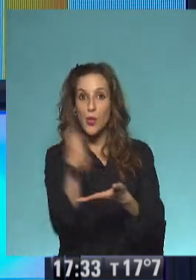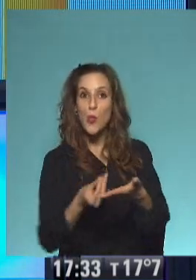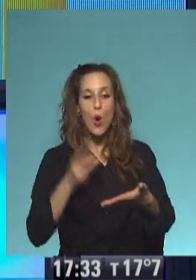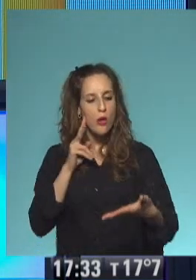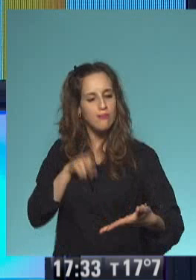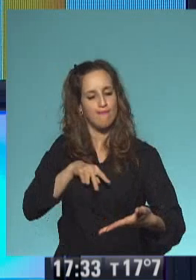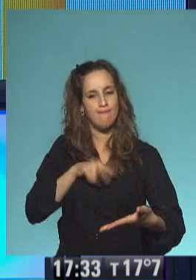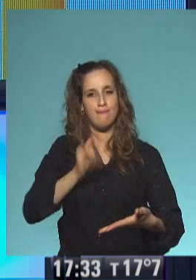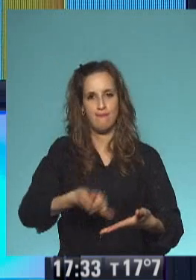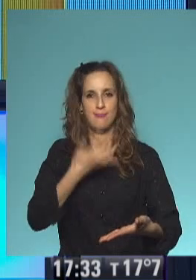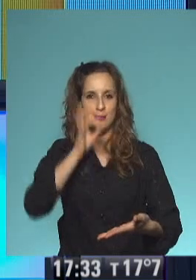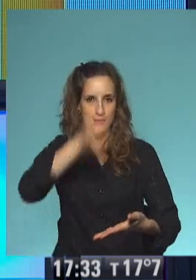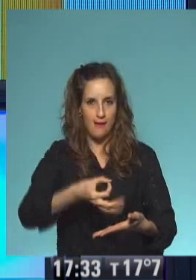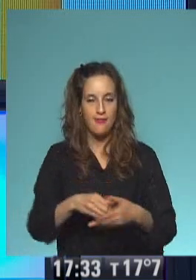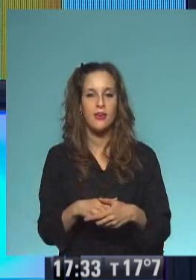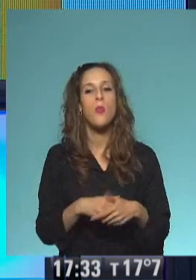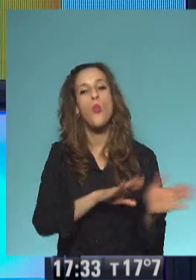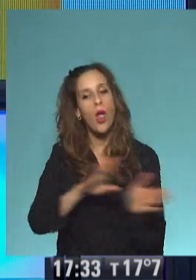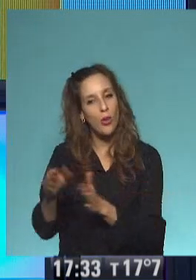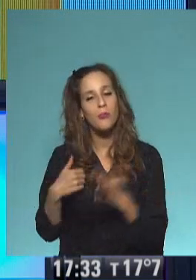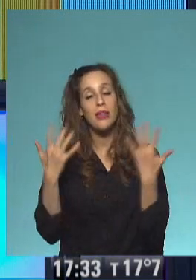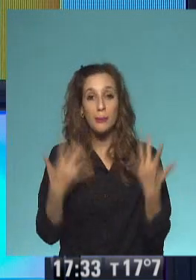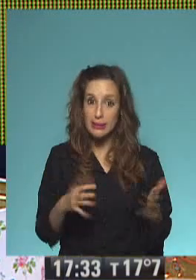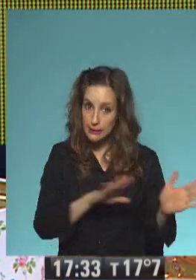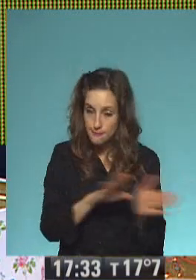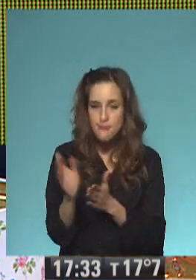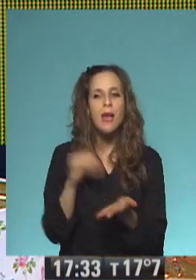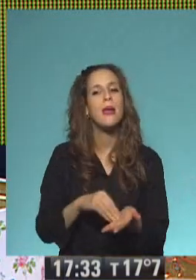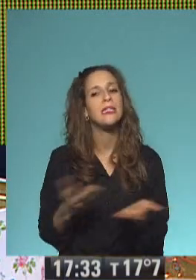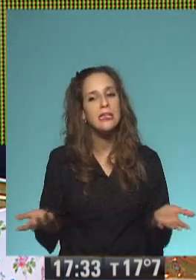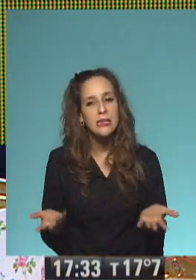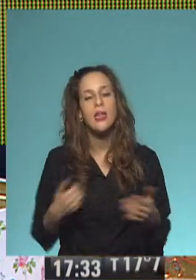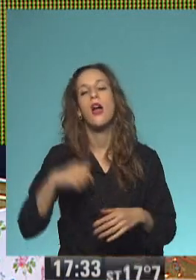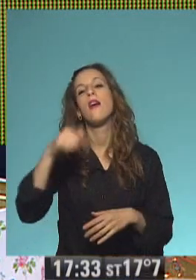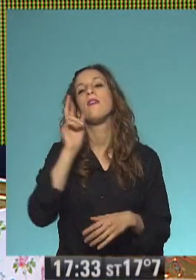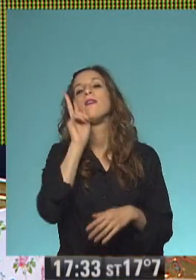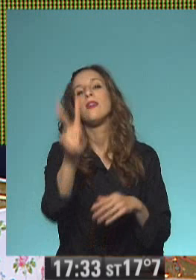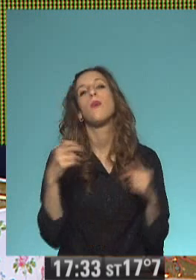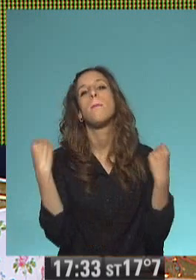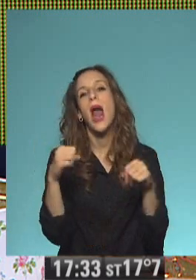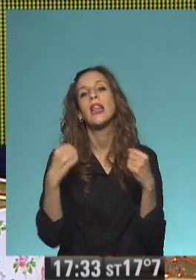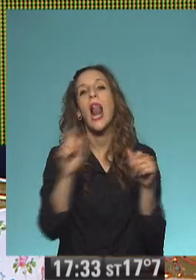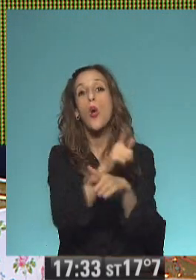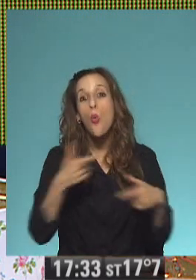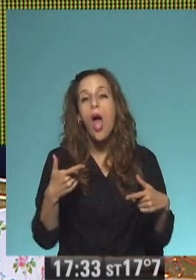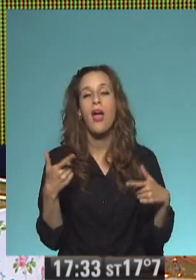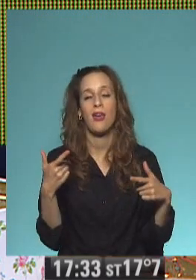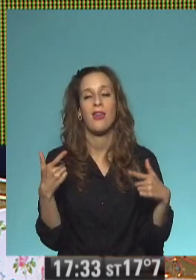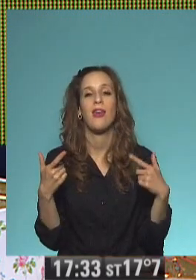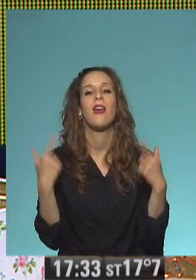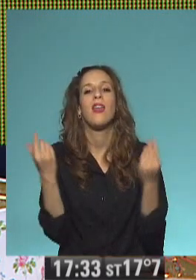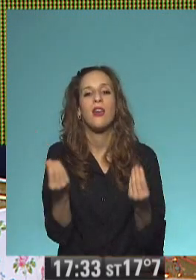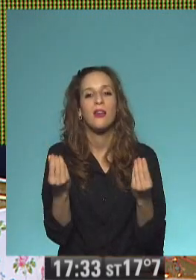todo lo que ustedes quieran. Además de matemática, ¿qué más vimos? Vimos práctica de lenguaje, agrandar